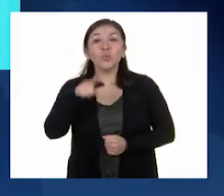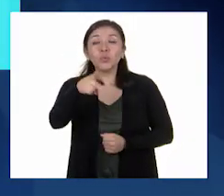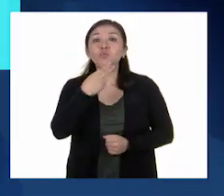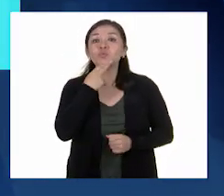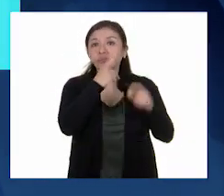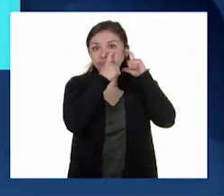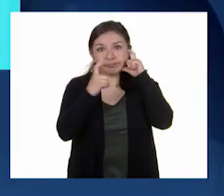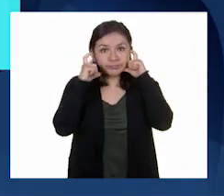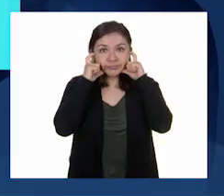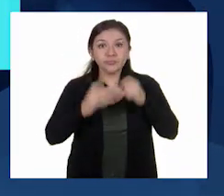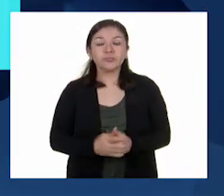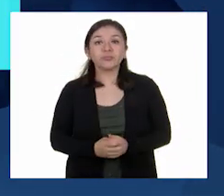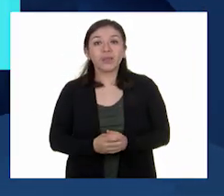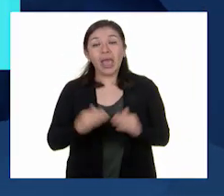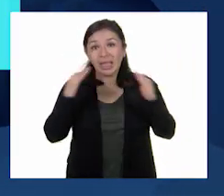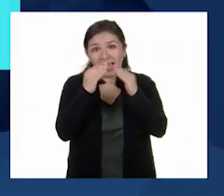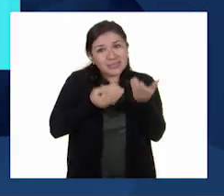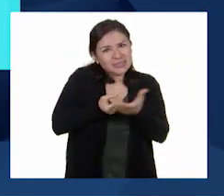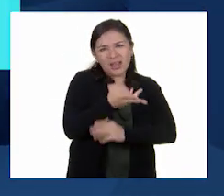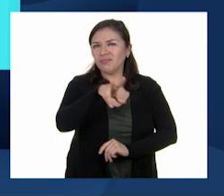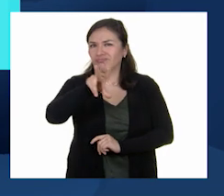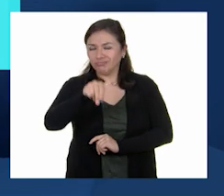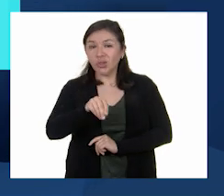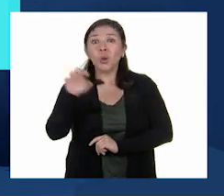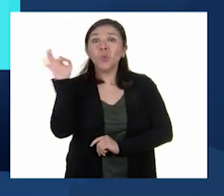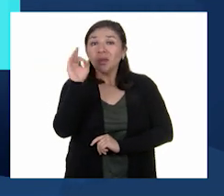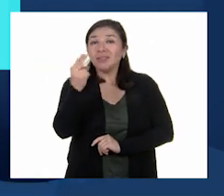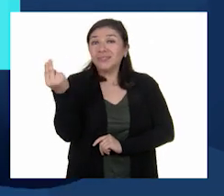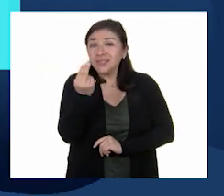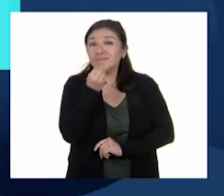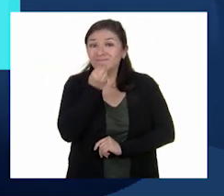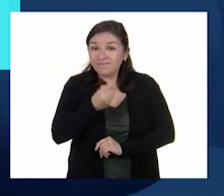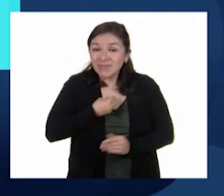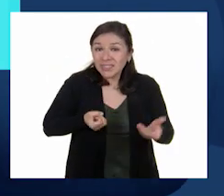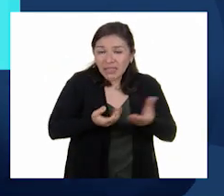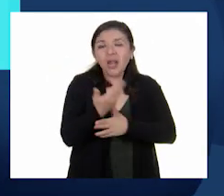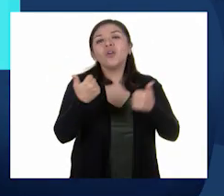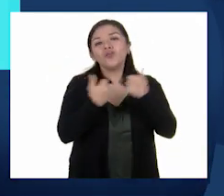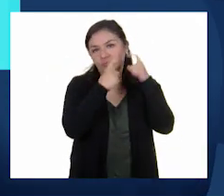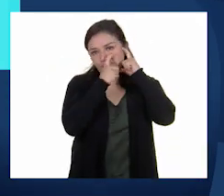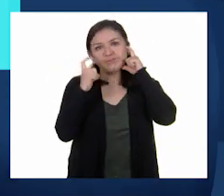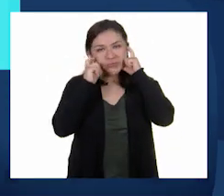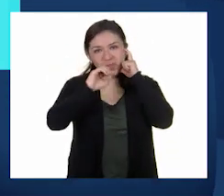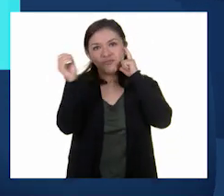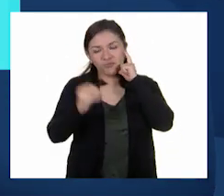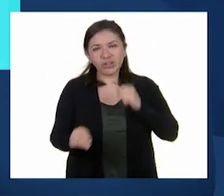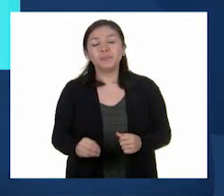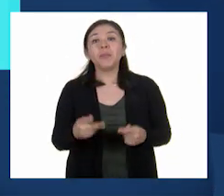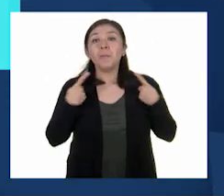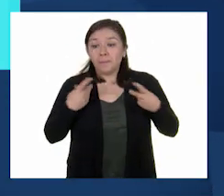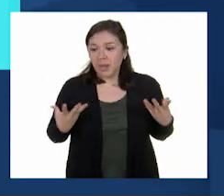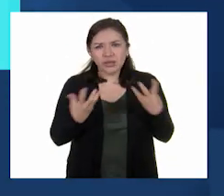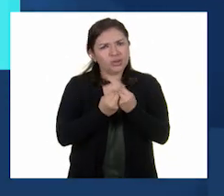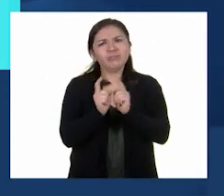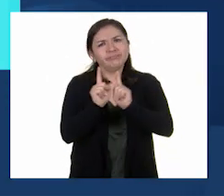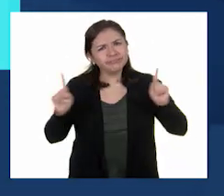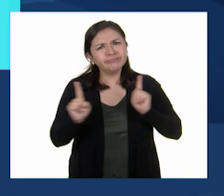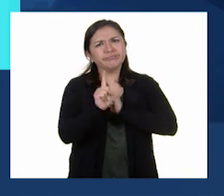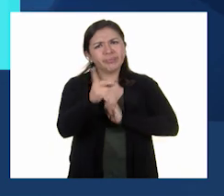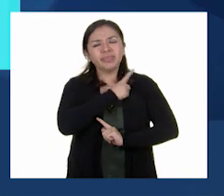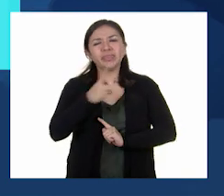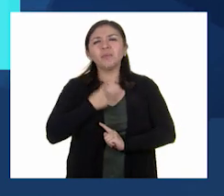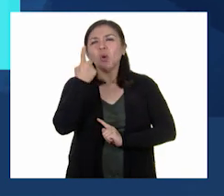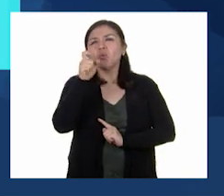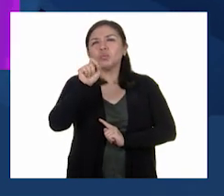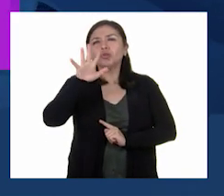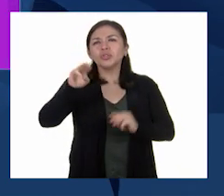Utiliza cubrebocas. No salgas de casa. Si tienes que hacerlo, recuerda que es obligatorio utilizarlo. Mantén una distancia mínima de 1,5